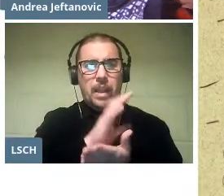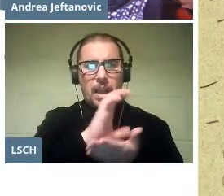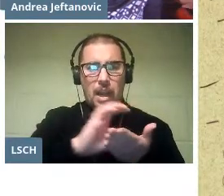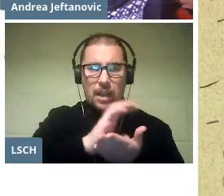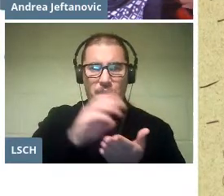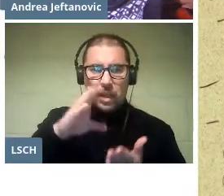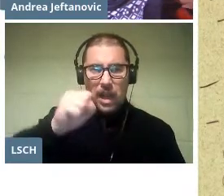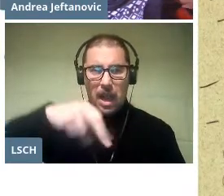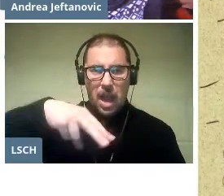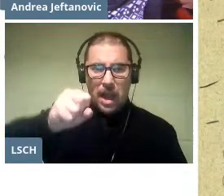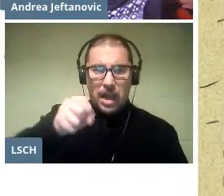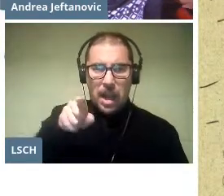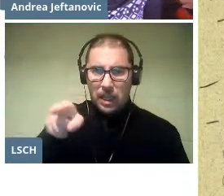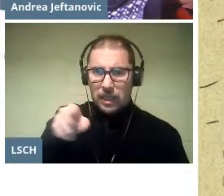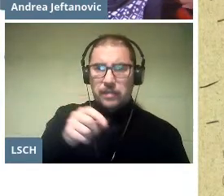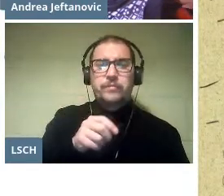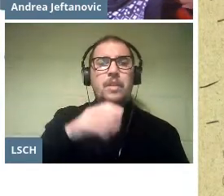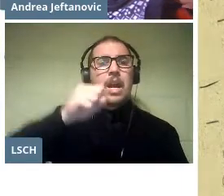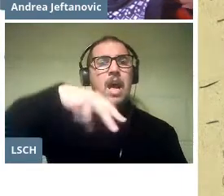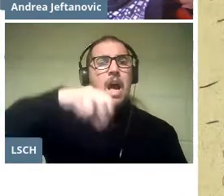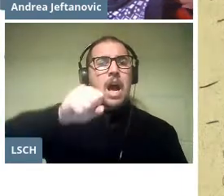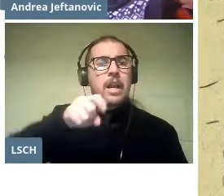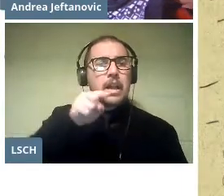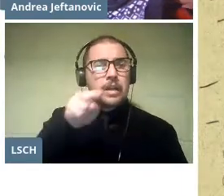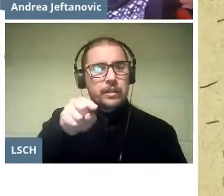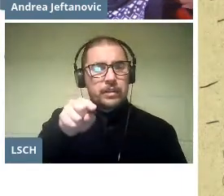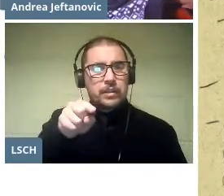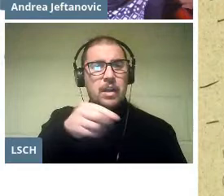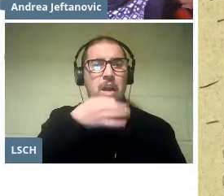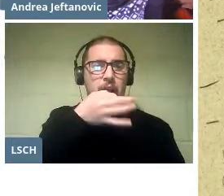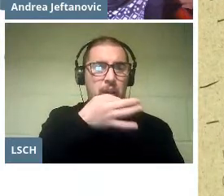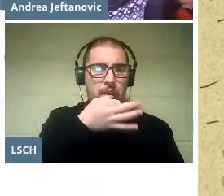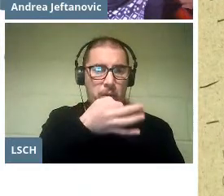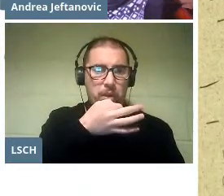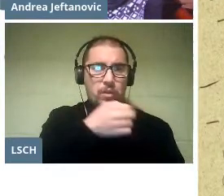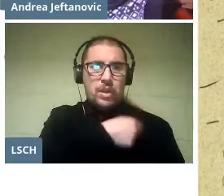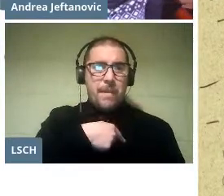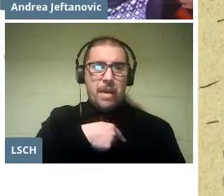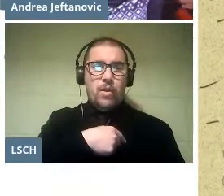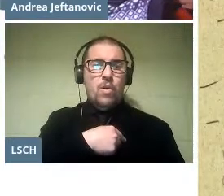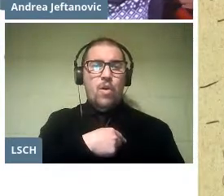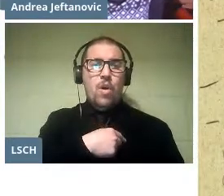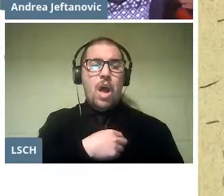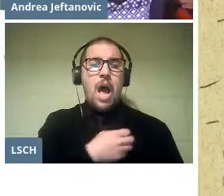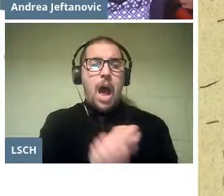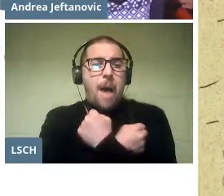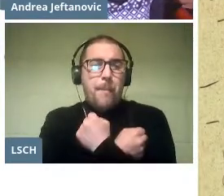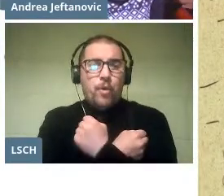Ana, la protagonista del cuento Amor.